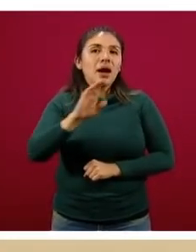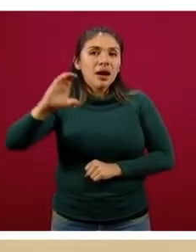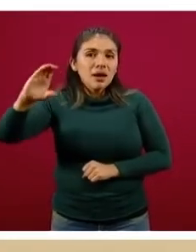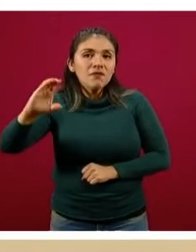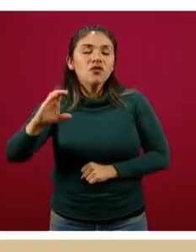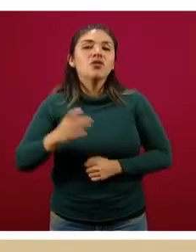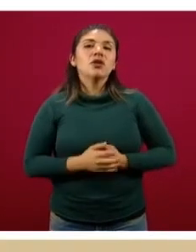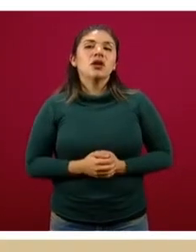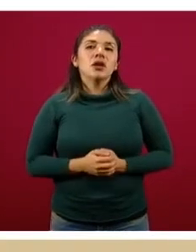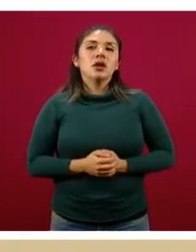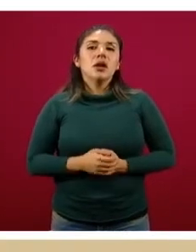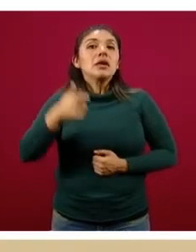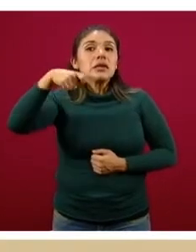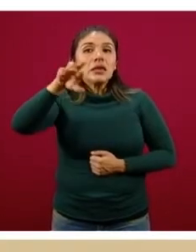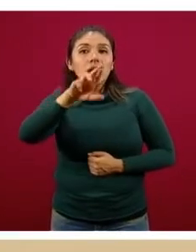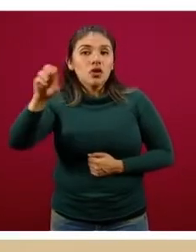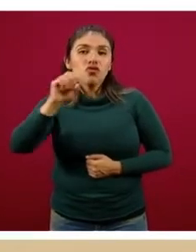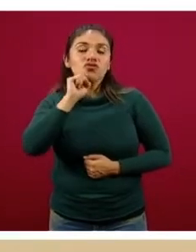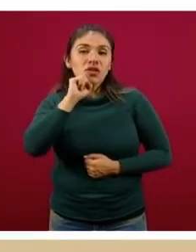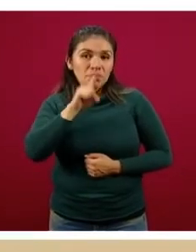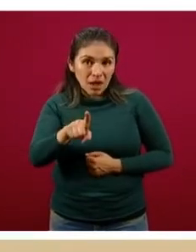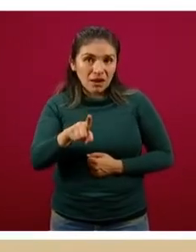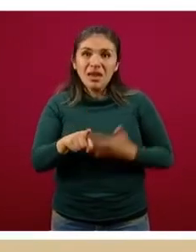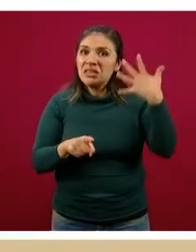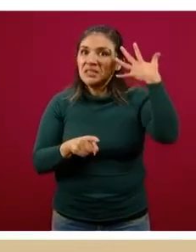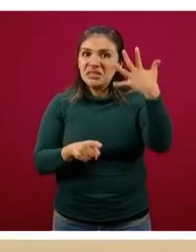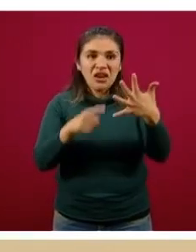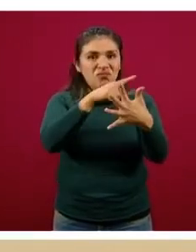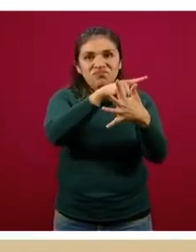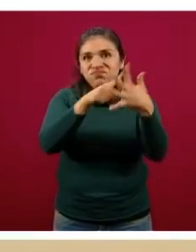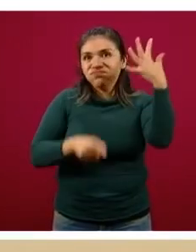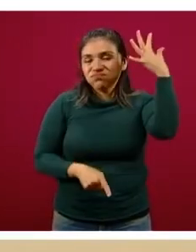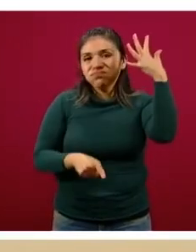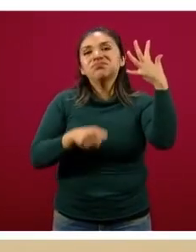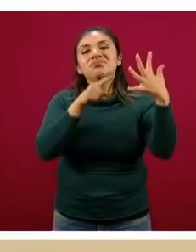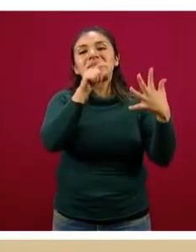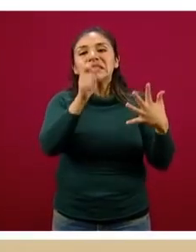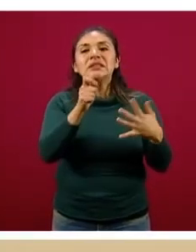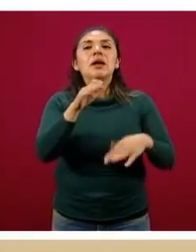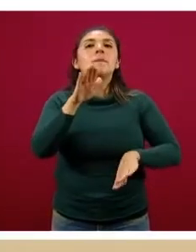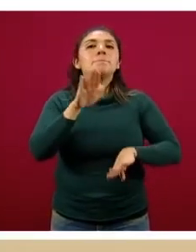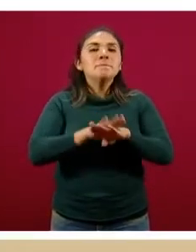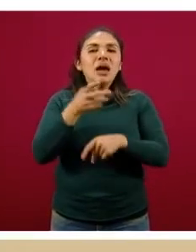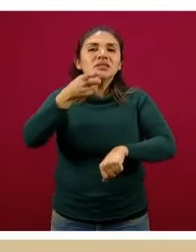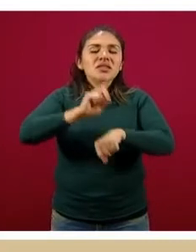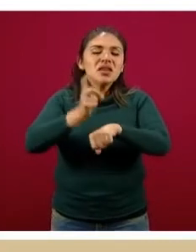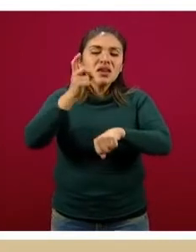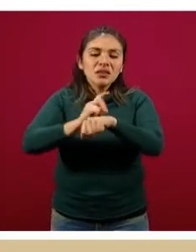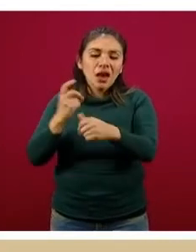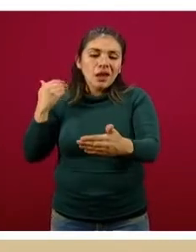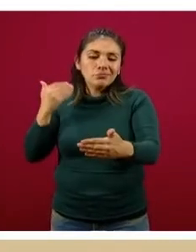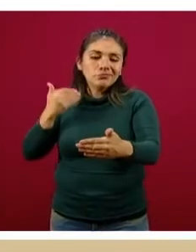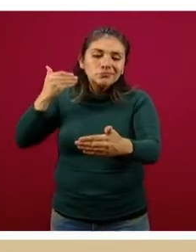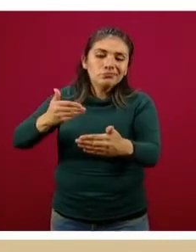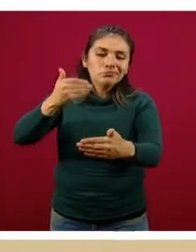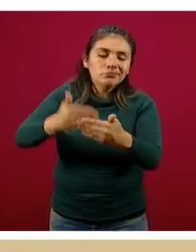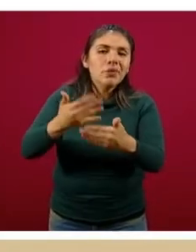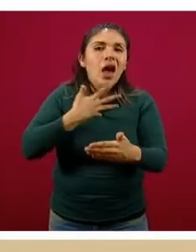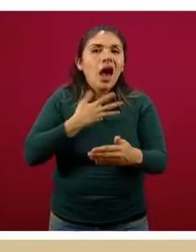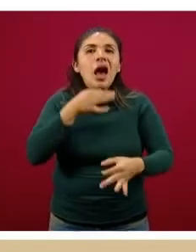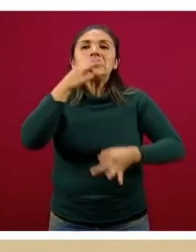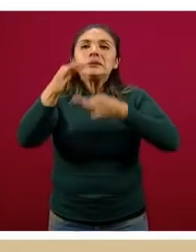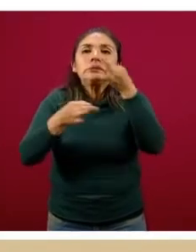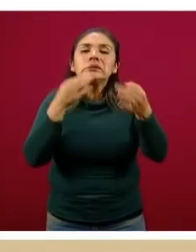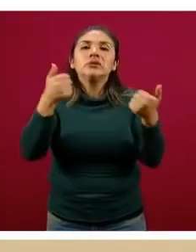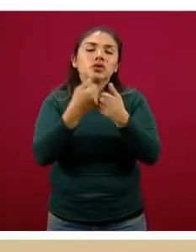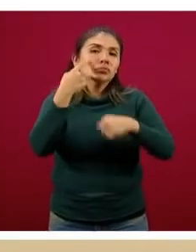California y Quintana Roo, que de hecho son las 5 entidades que todos estos días se han estado informando y